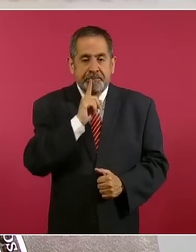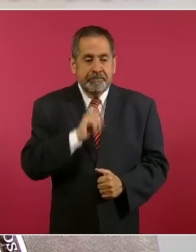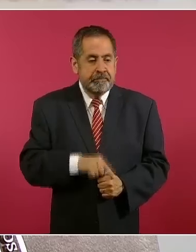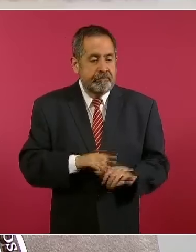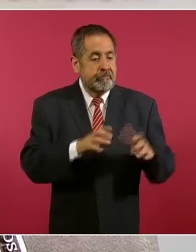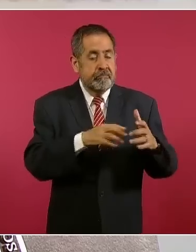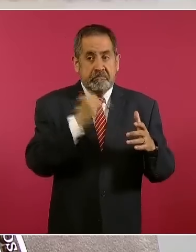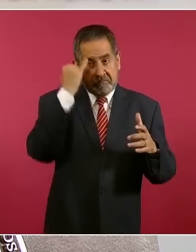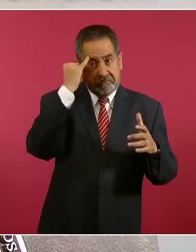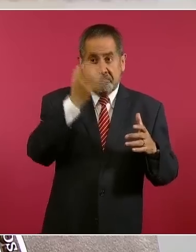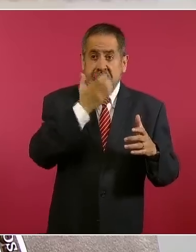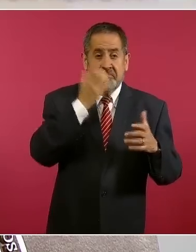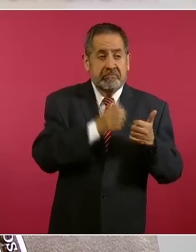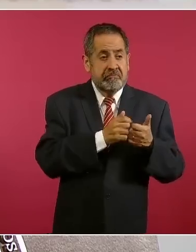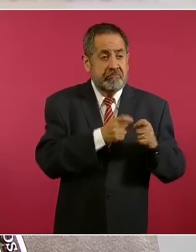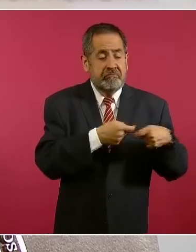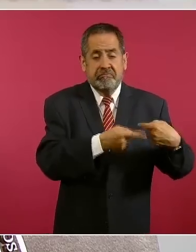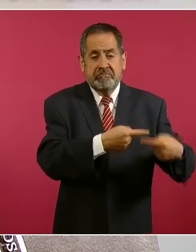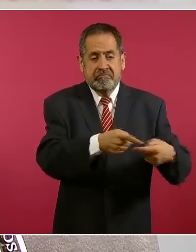tecnócratas,